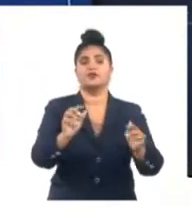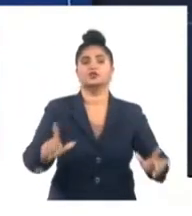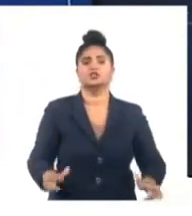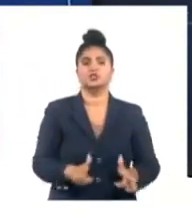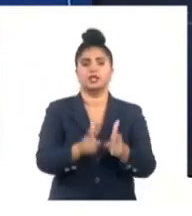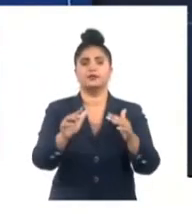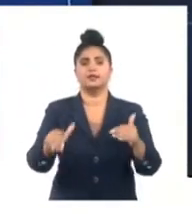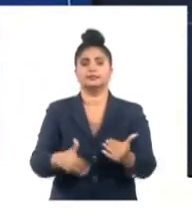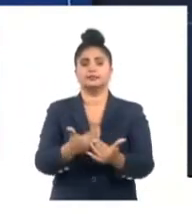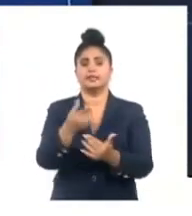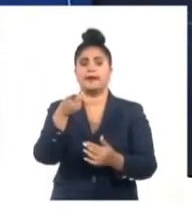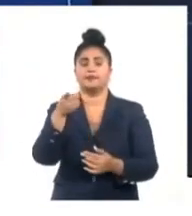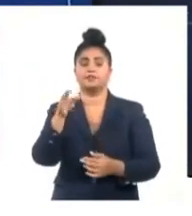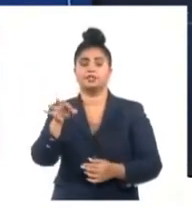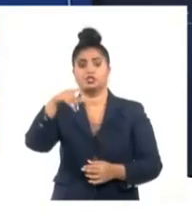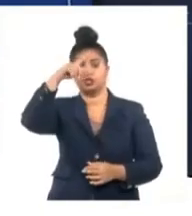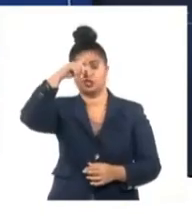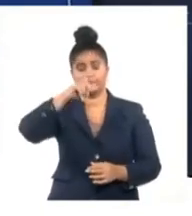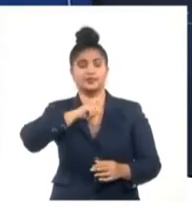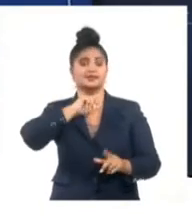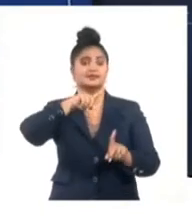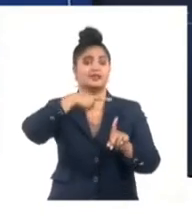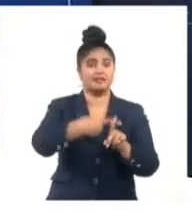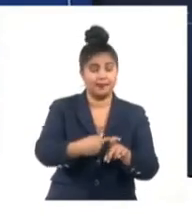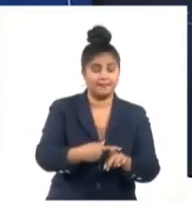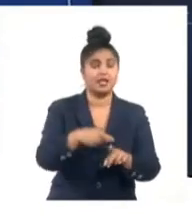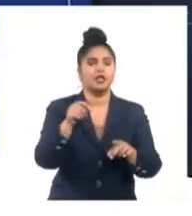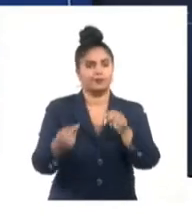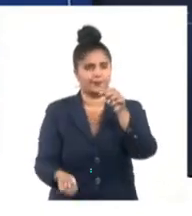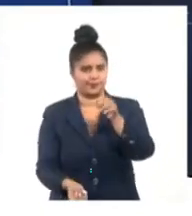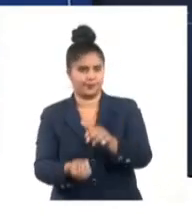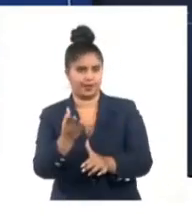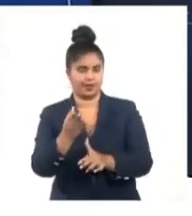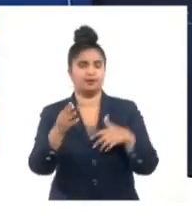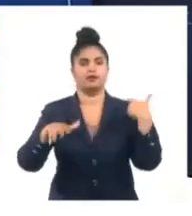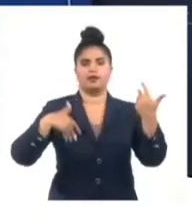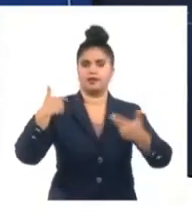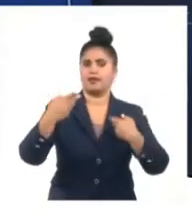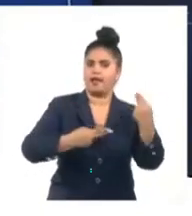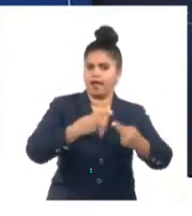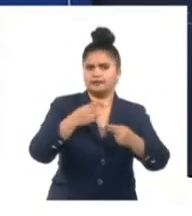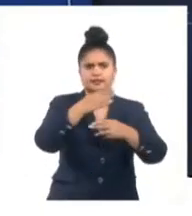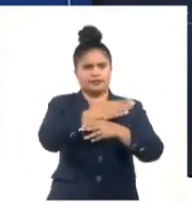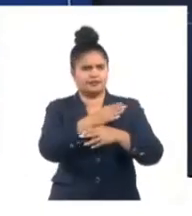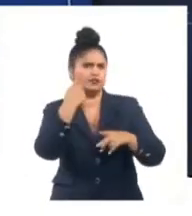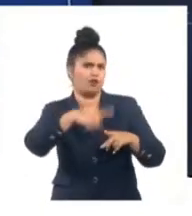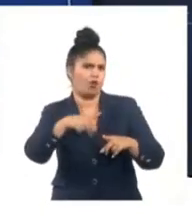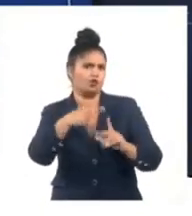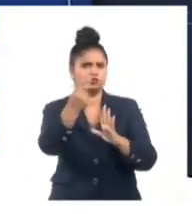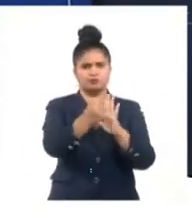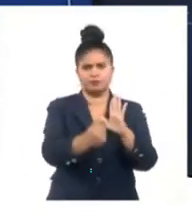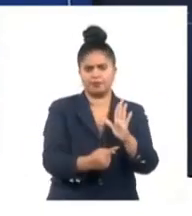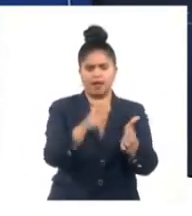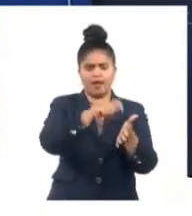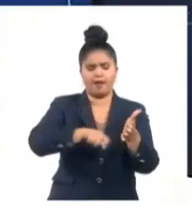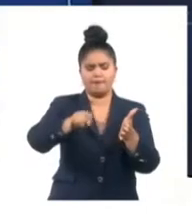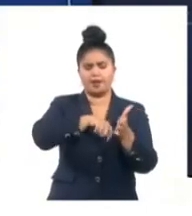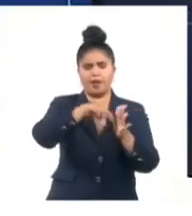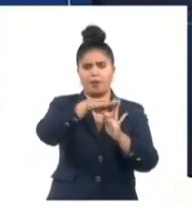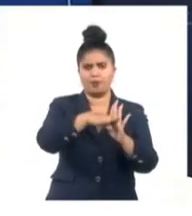vigésimo aniversario con actividades académicas y de repercusión comunitaria, entre otras iniciativas que incluyen el respaldo